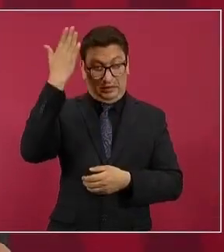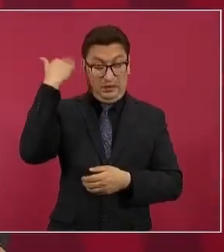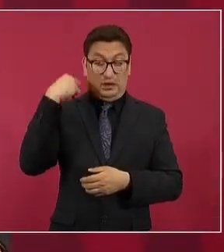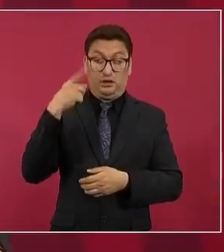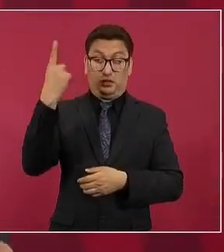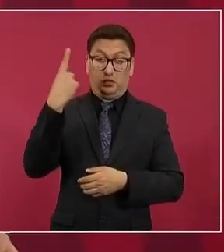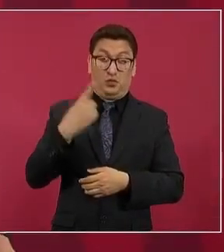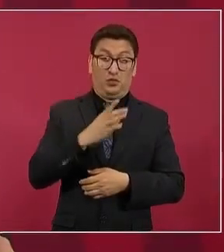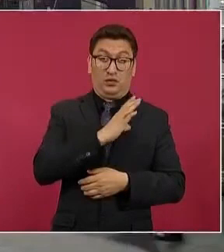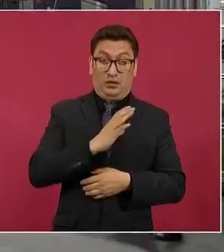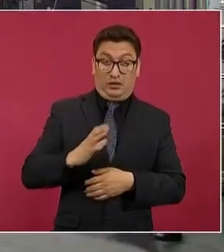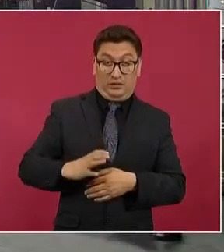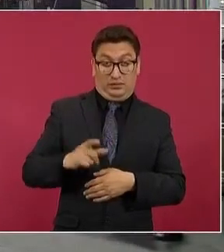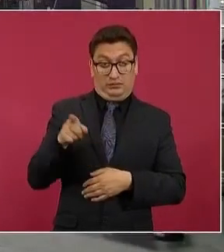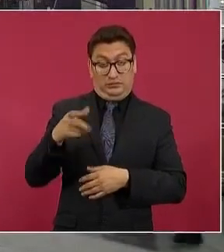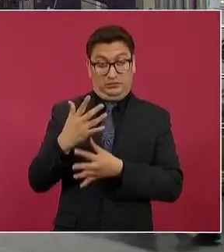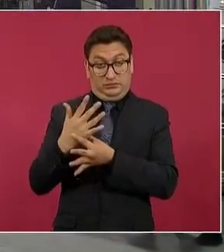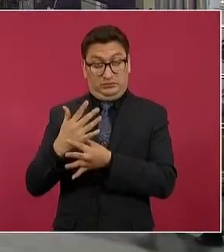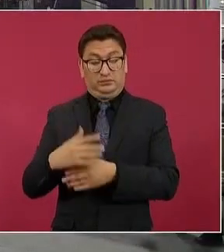candidato?